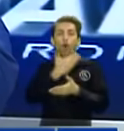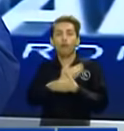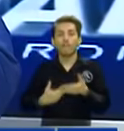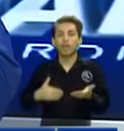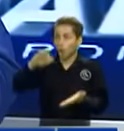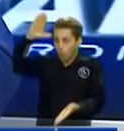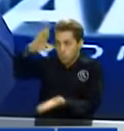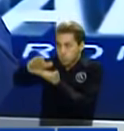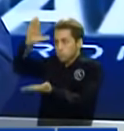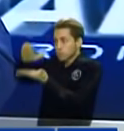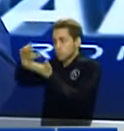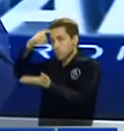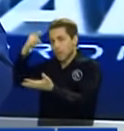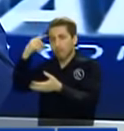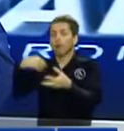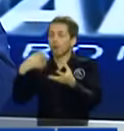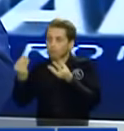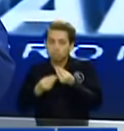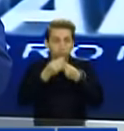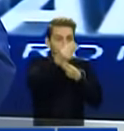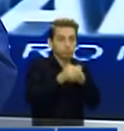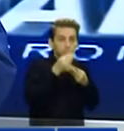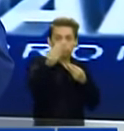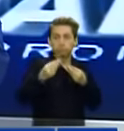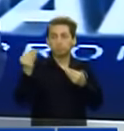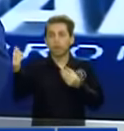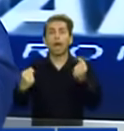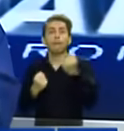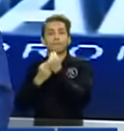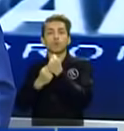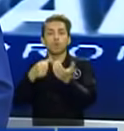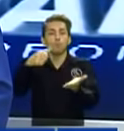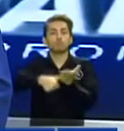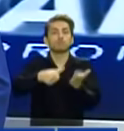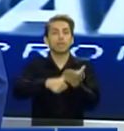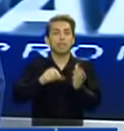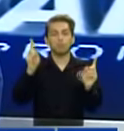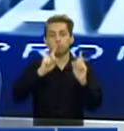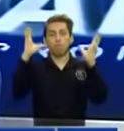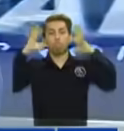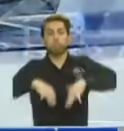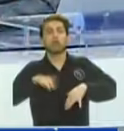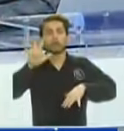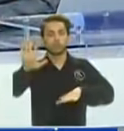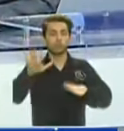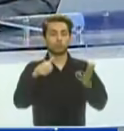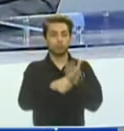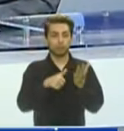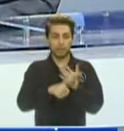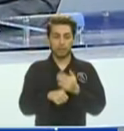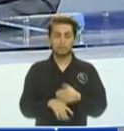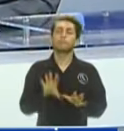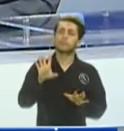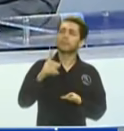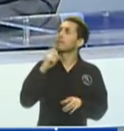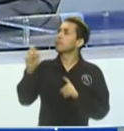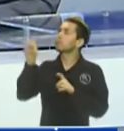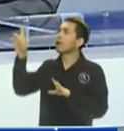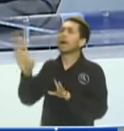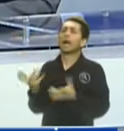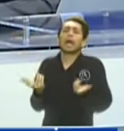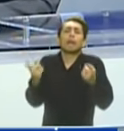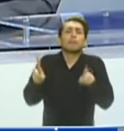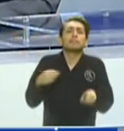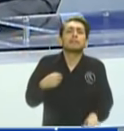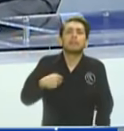a ayudar a las municipalidades y no vayan a tener problemas de quiebra en sus empresas municipales. ¿Y qué pasa con las tarjetas de crédito, con las deudas,